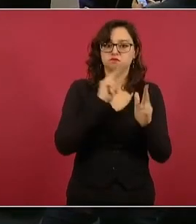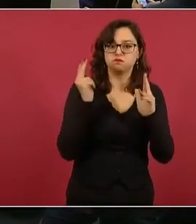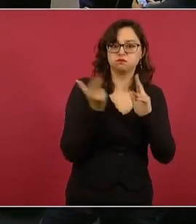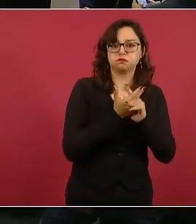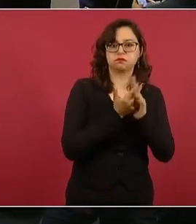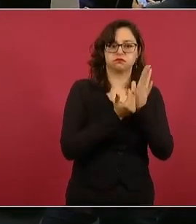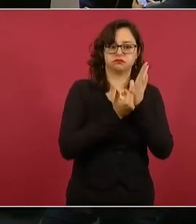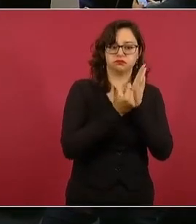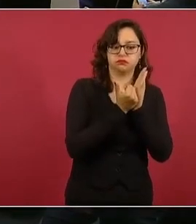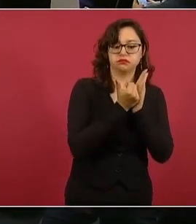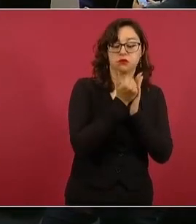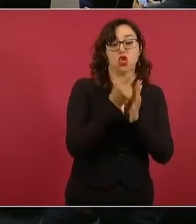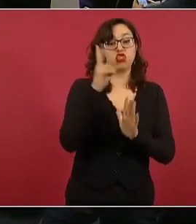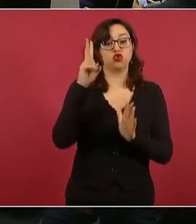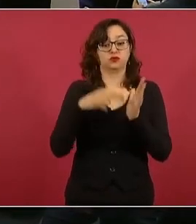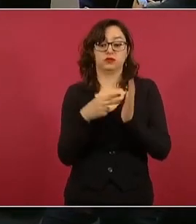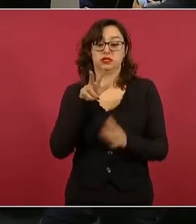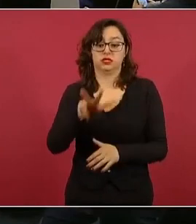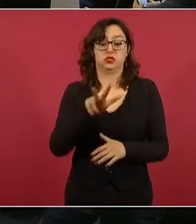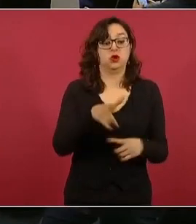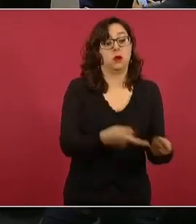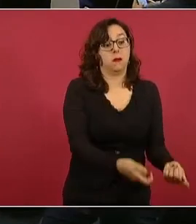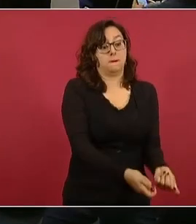Entonces llegamos,